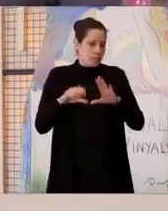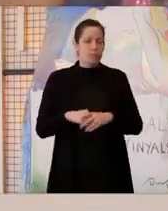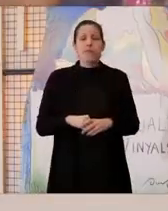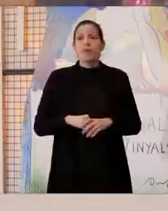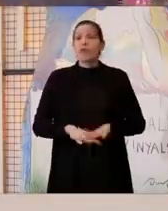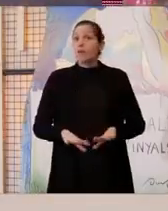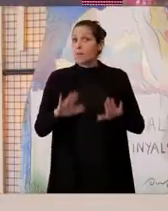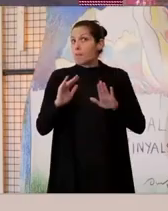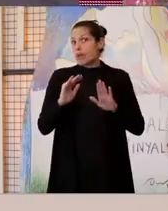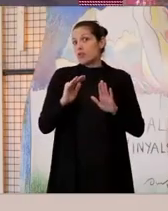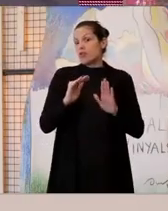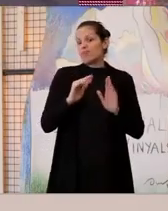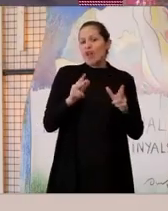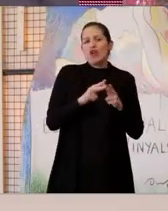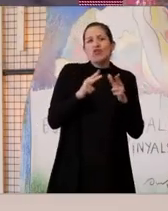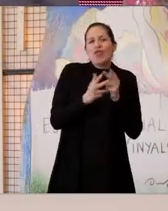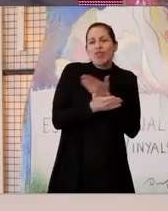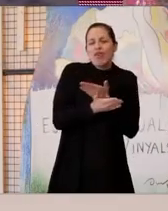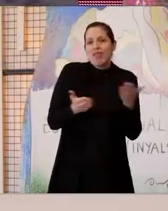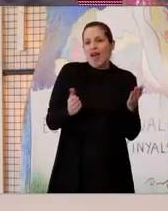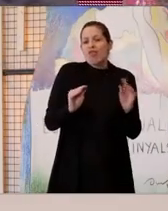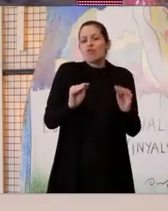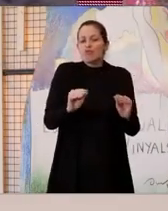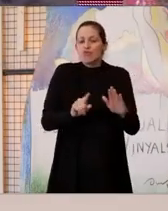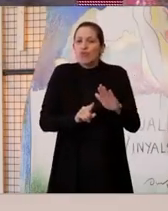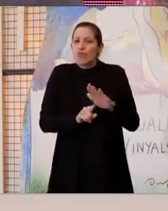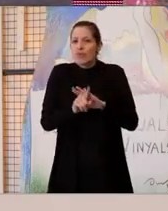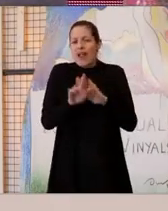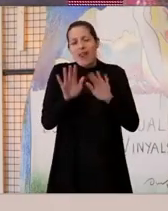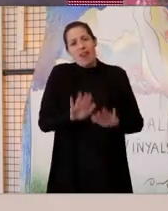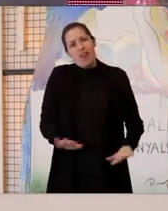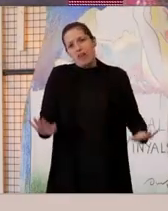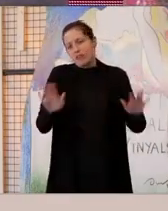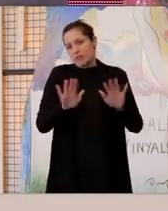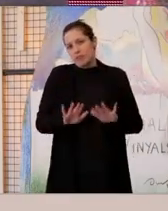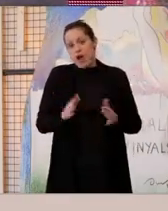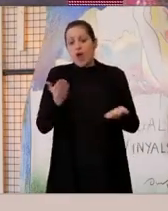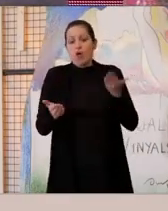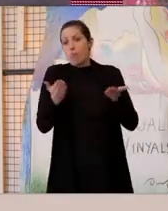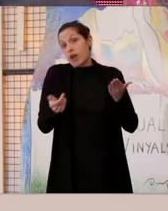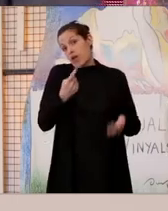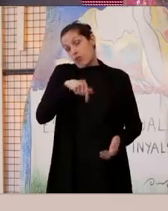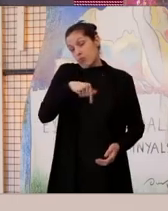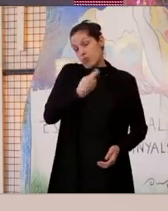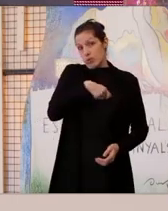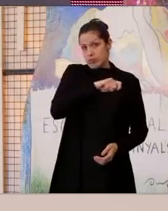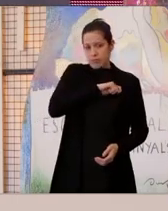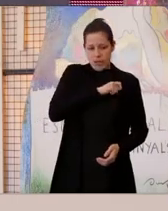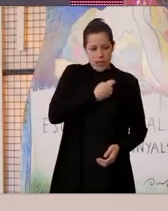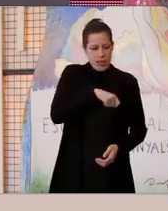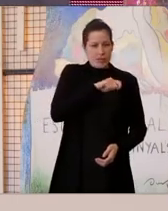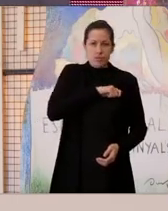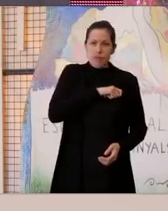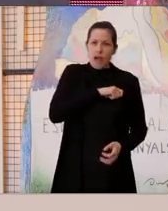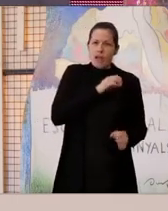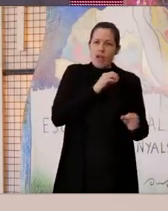a nivel de las sociedades una evolución más lenta que en España en España es como si Como si hubiéramos estado en